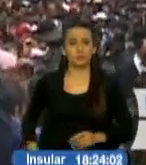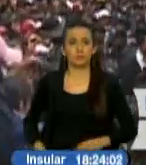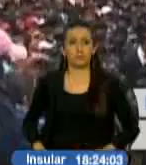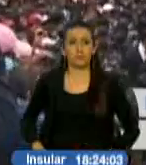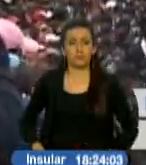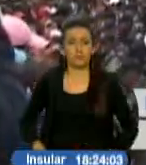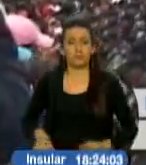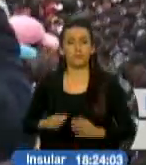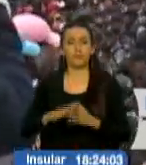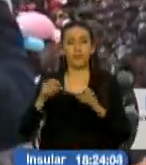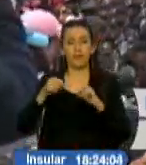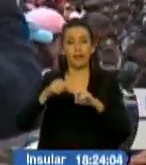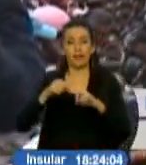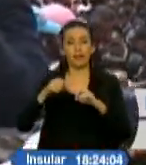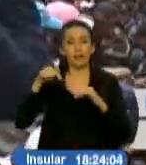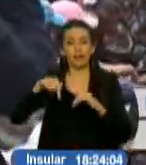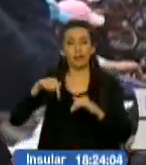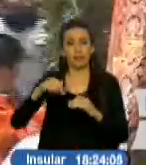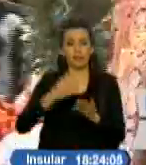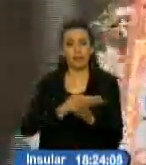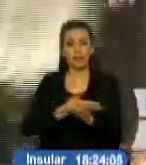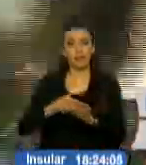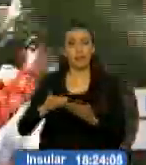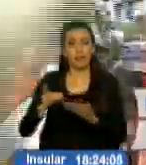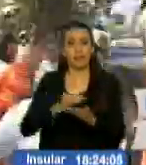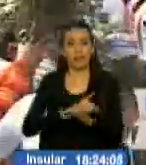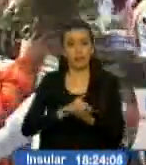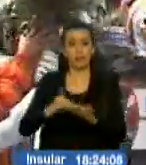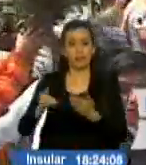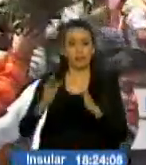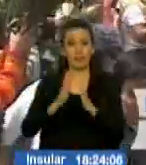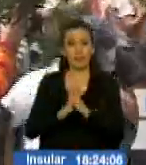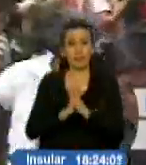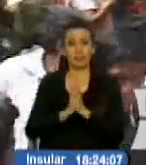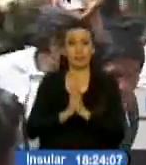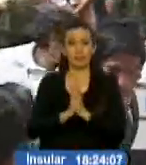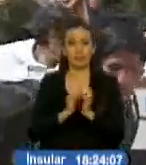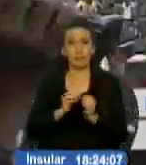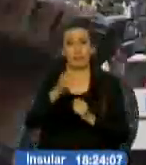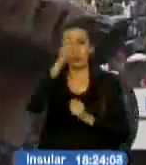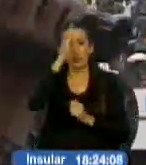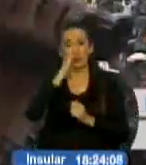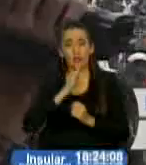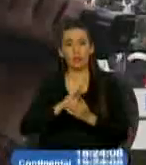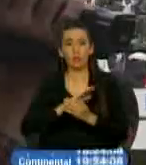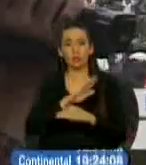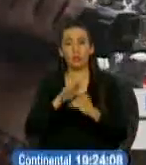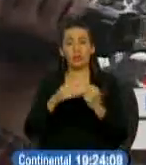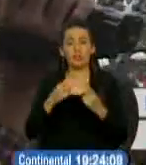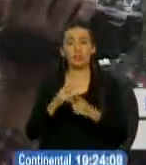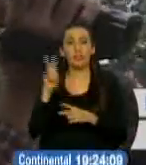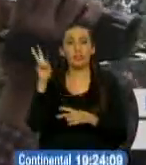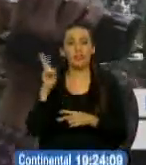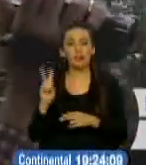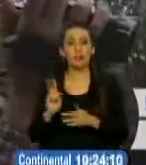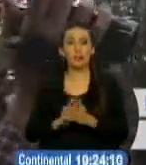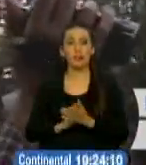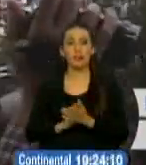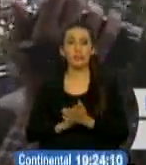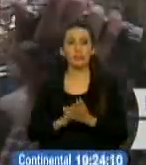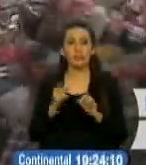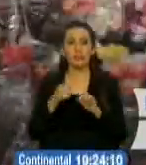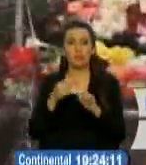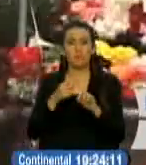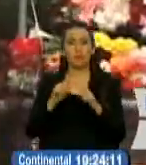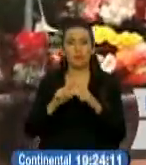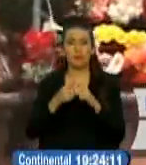En la capital, en la Semana Mayor, se desarrollan dos procesiones masivas de Jesús del Gran Poder durante el Viernes Santo. La tradicional, que parte desde el